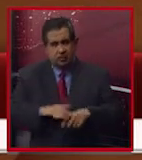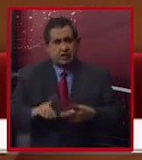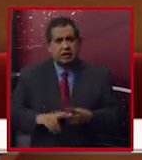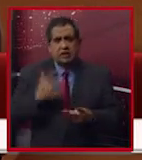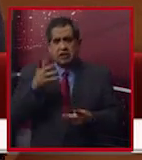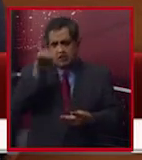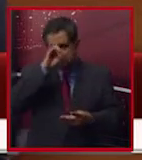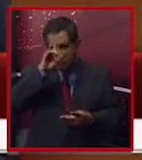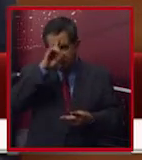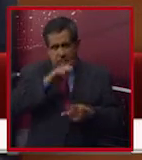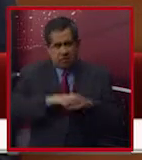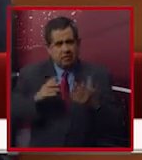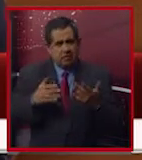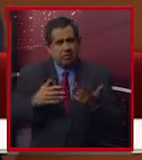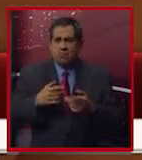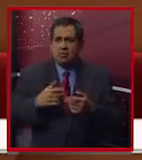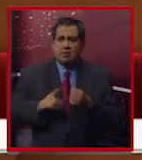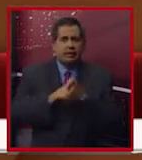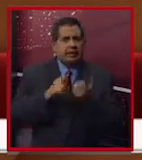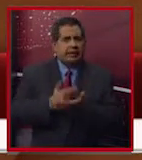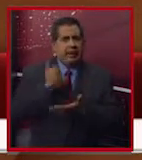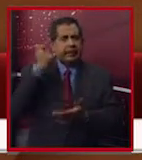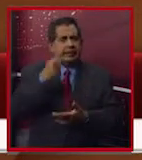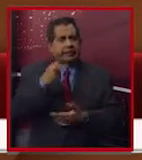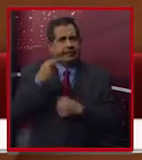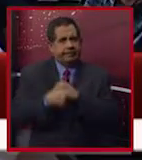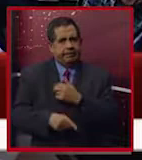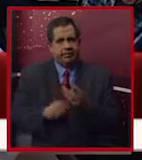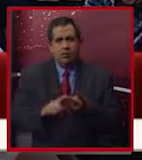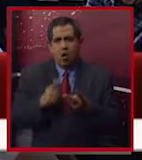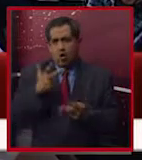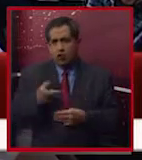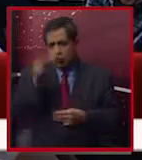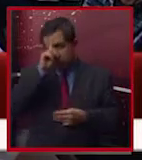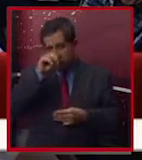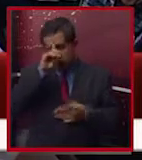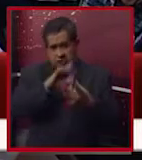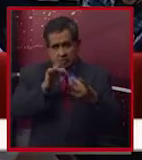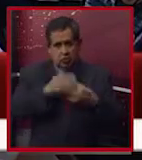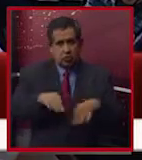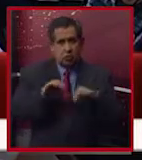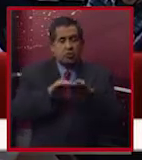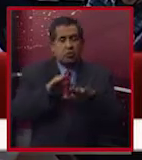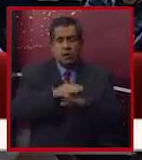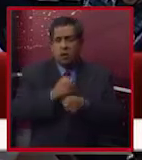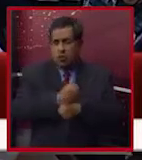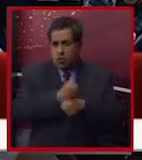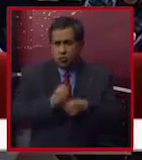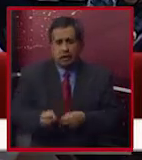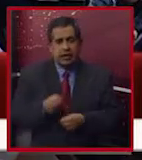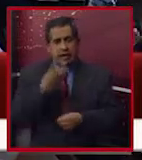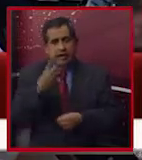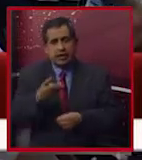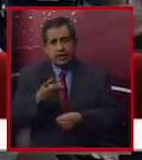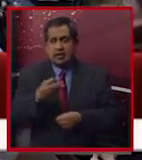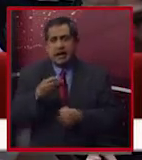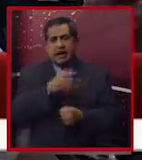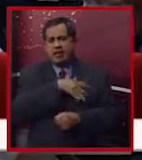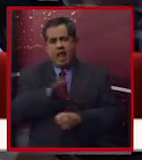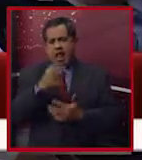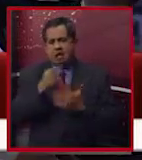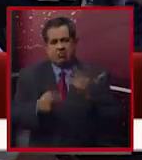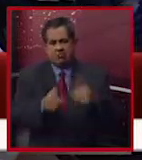ordinarias, 5 recomendaciones por violaciones graves, 8 recomendaciones de mecanismos de prevención de la tortura y 3 recomendaciones